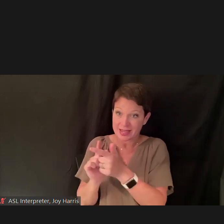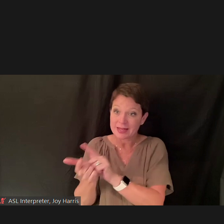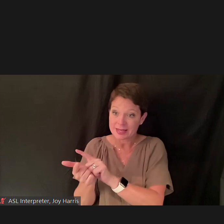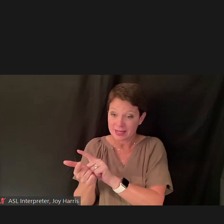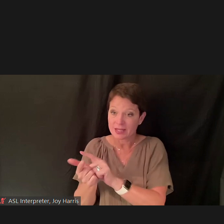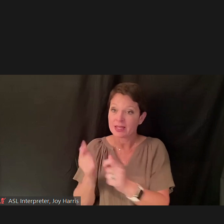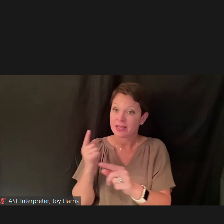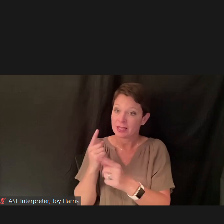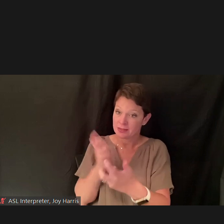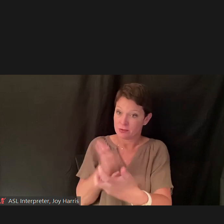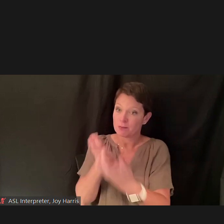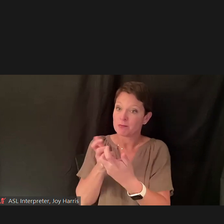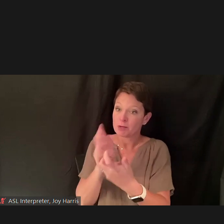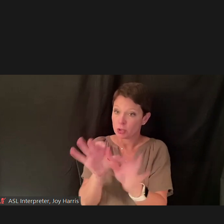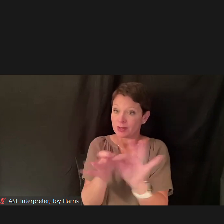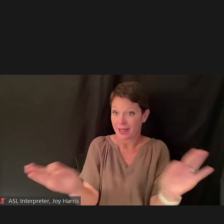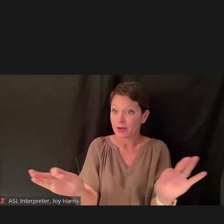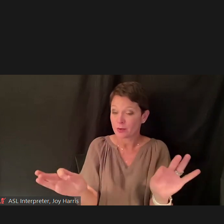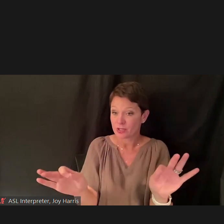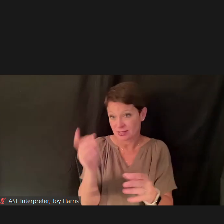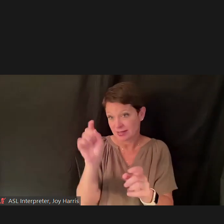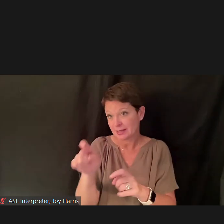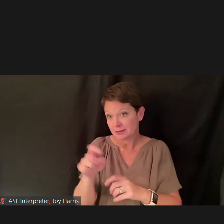podemos hacer que este material